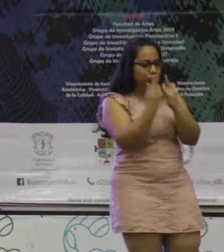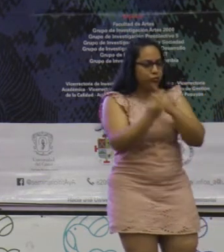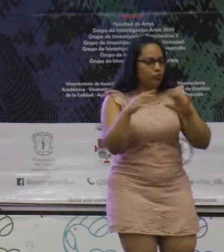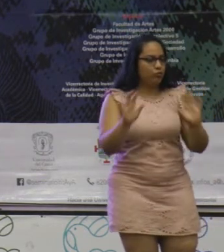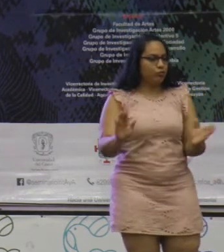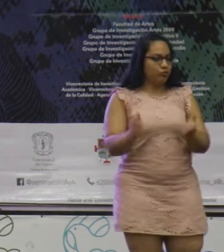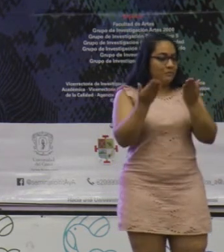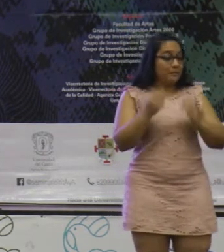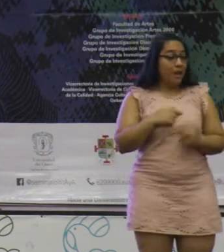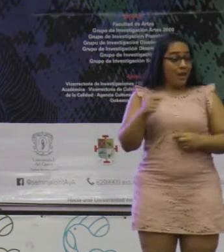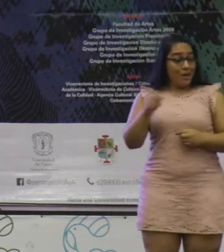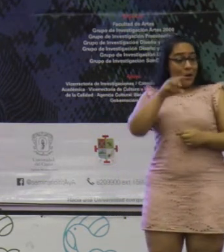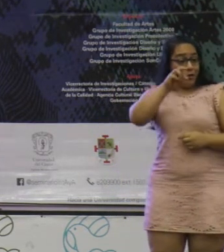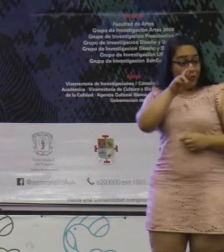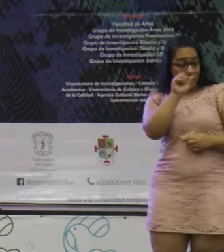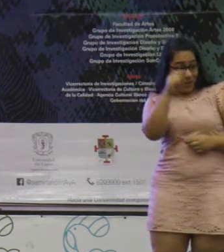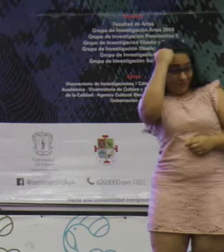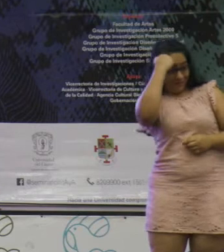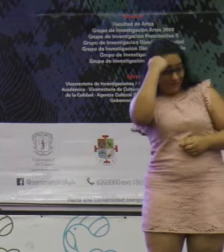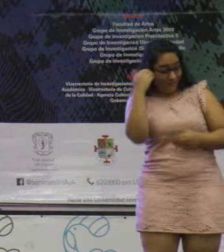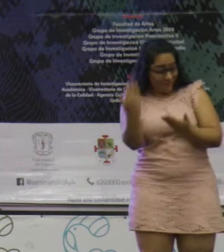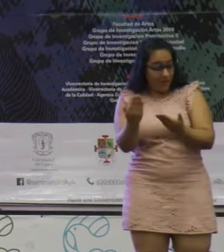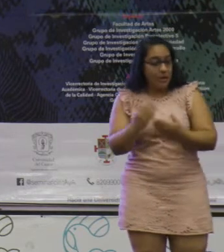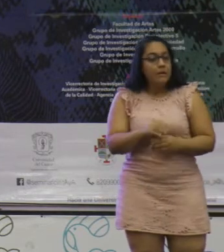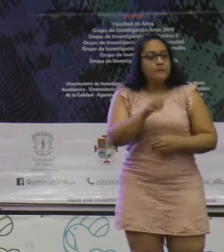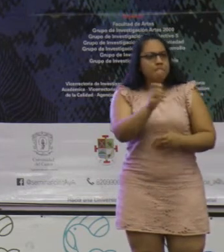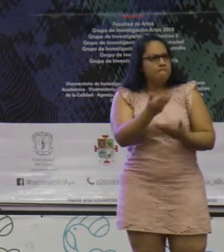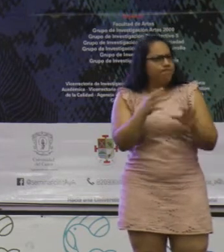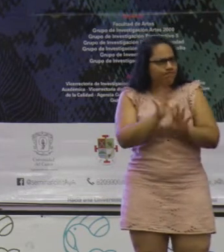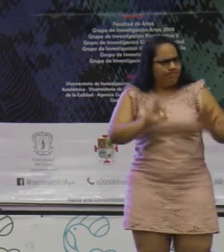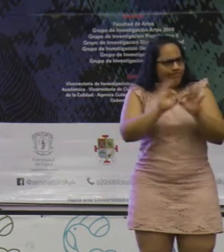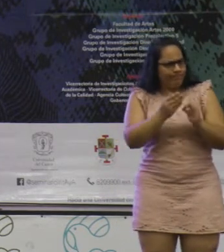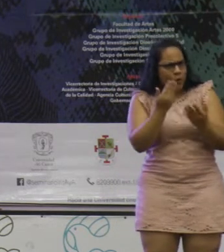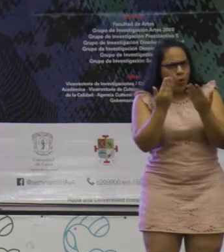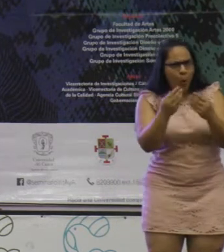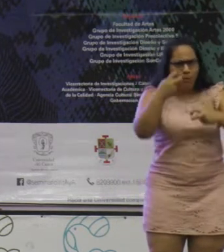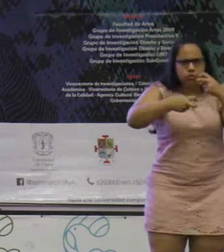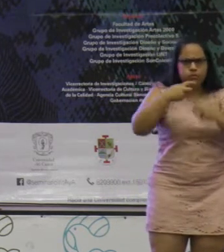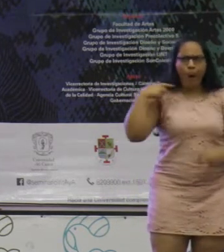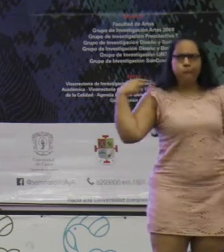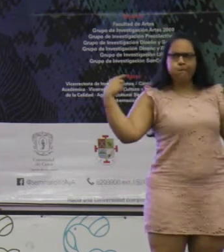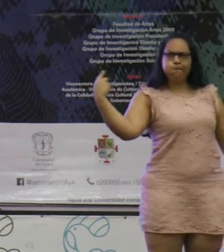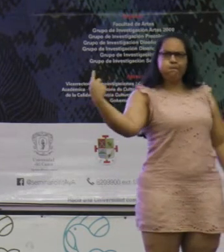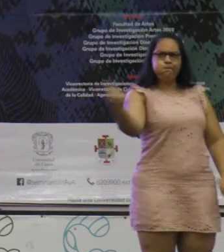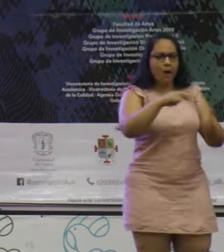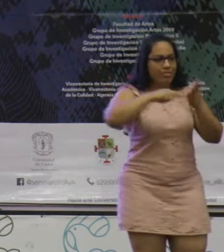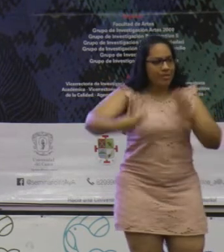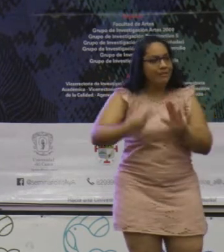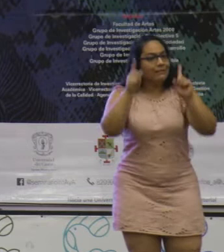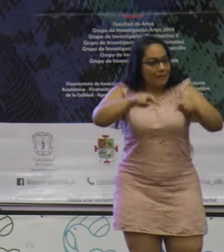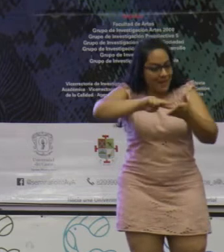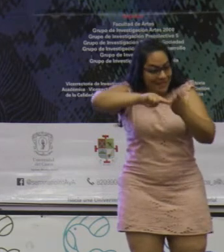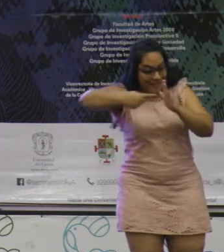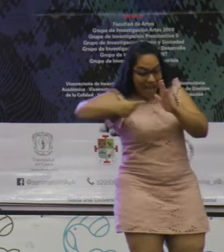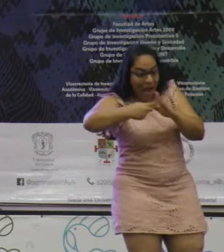maestro Rubén decía el primer día algo que a mí me encantó y está muy relacionado a todo este asomo de problematizar la técnica y la técnica misma